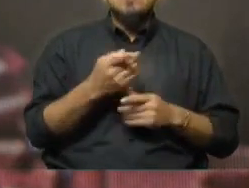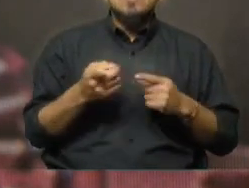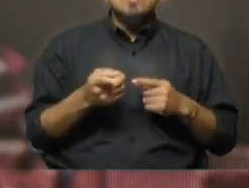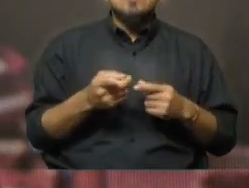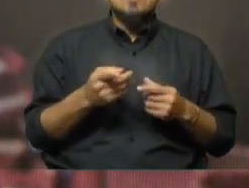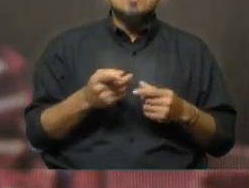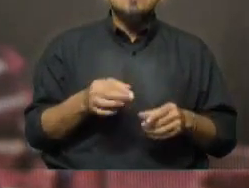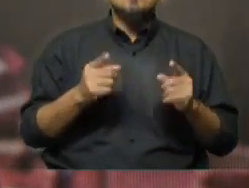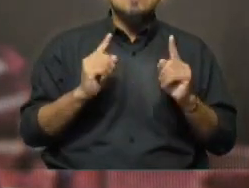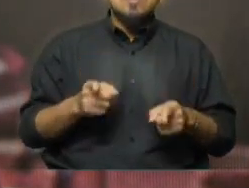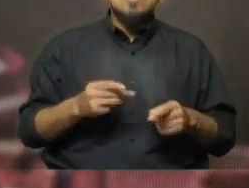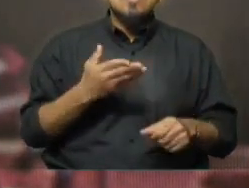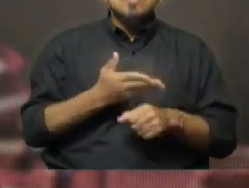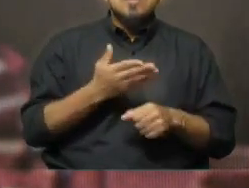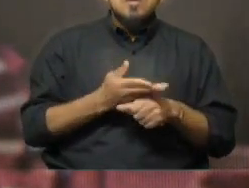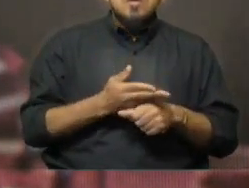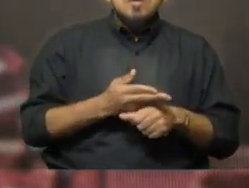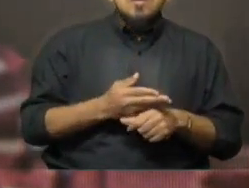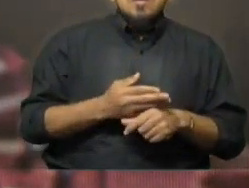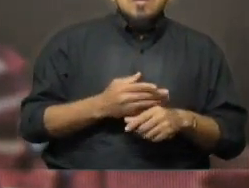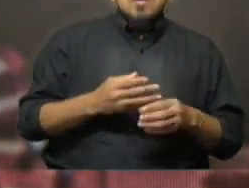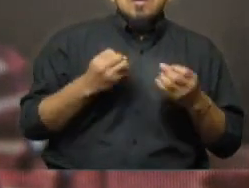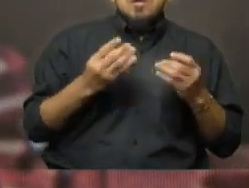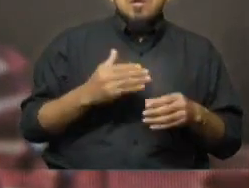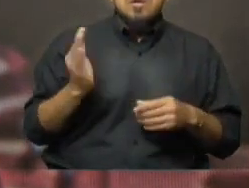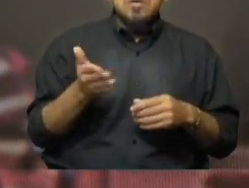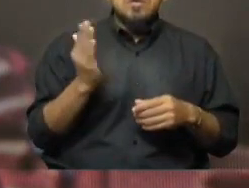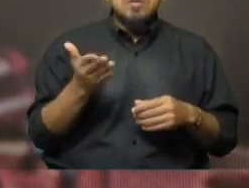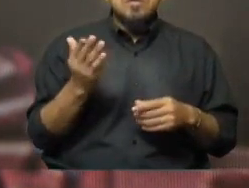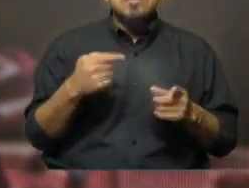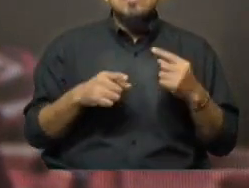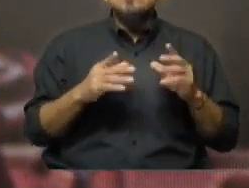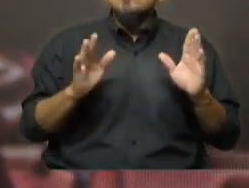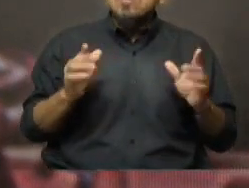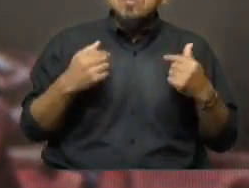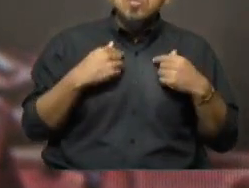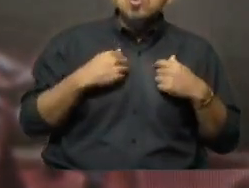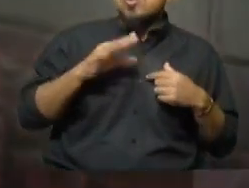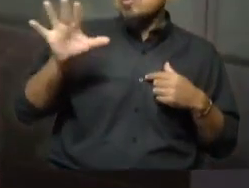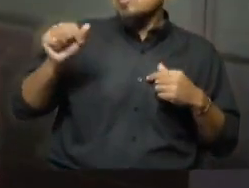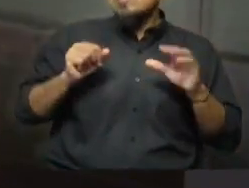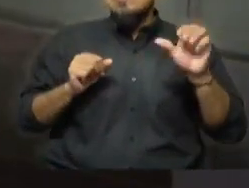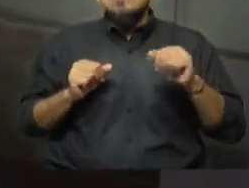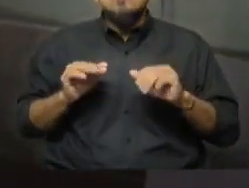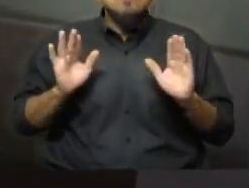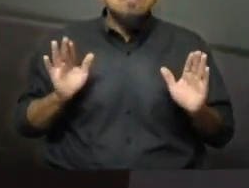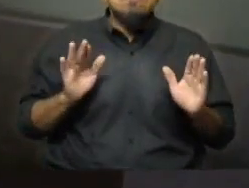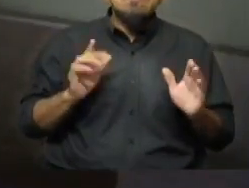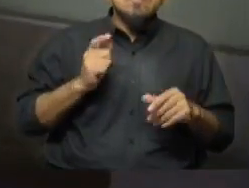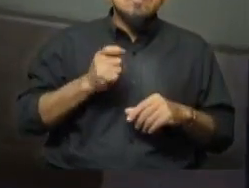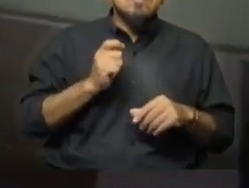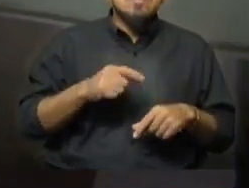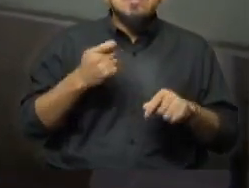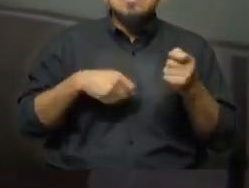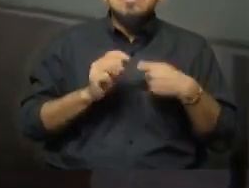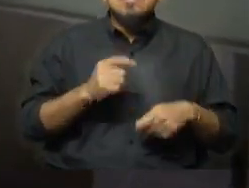a también exigir desde el mercado, ya que las producciones también pueden decir, ah, pero yo traigo a quien convoca, traigo a quien vende, claro. a quien corta